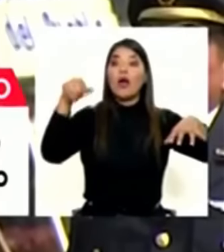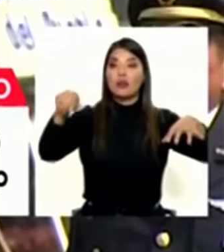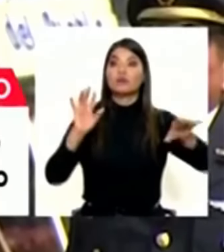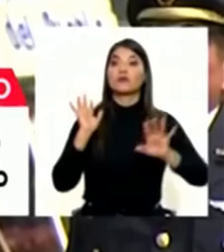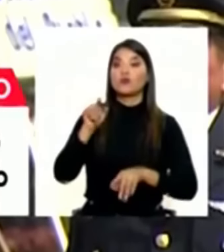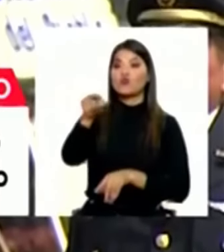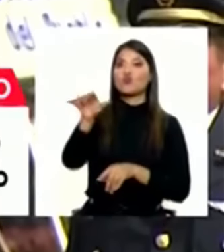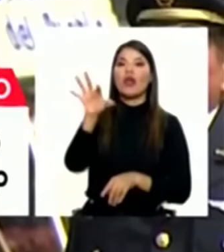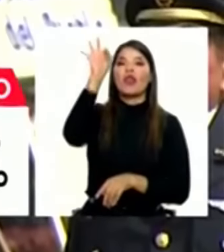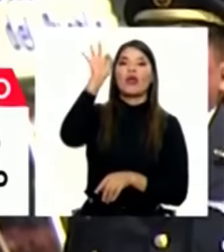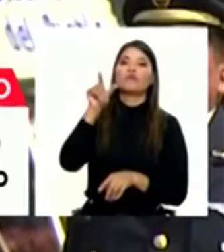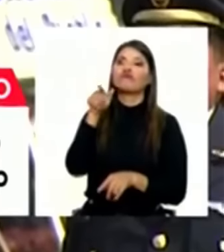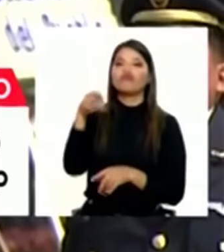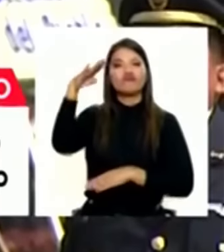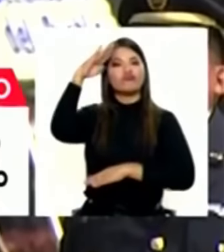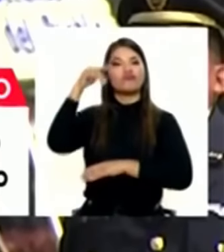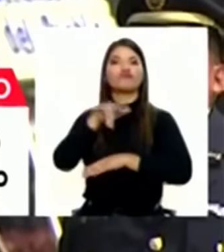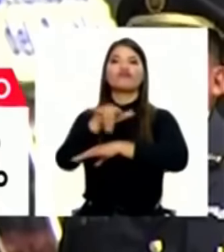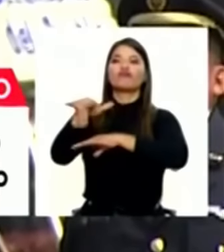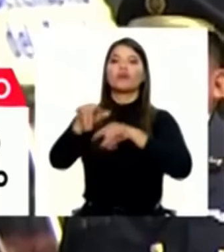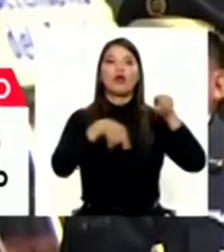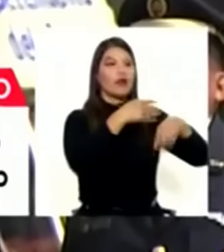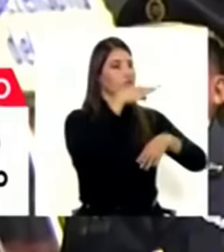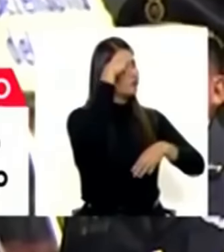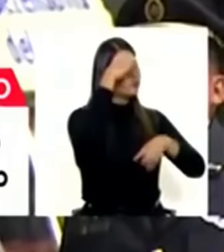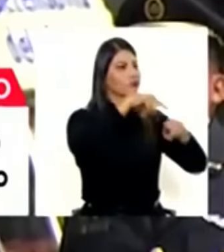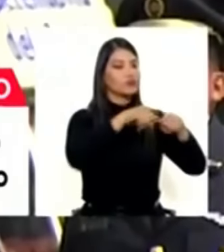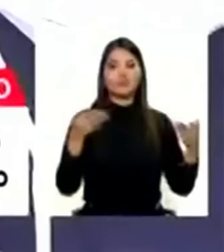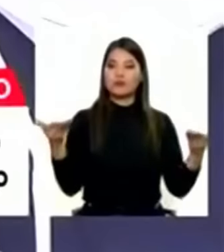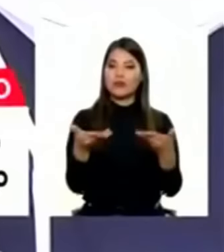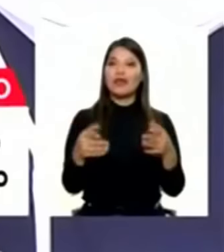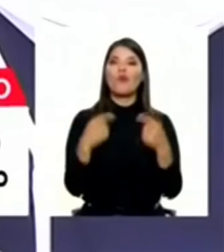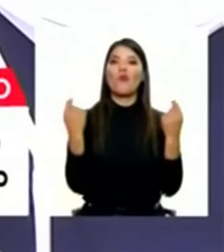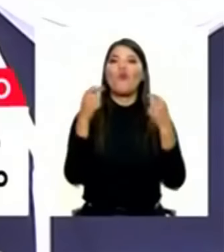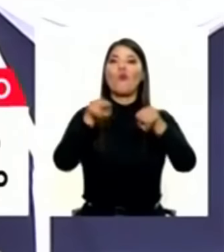elección, por el amor a la patria.